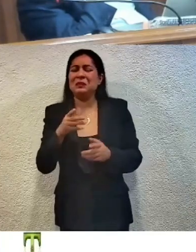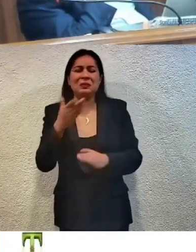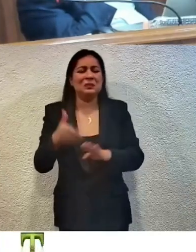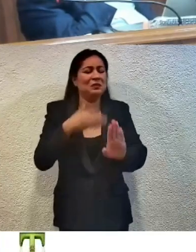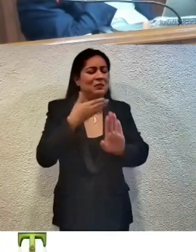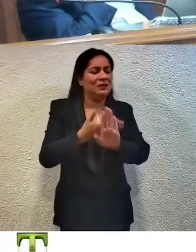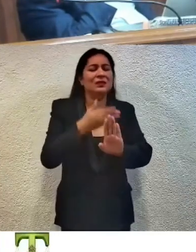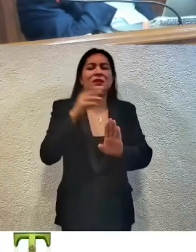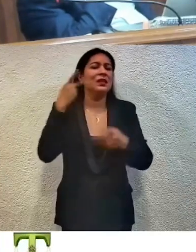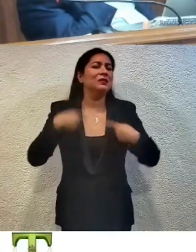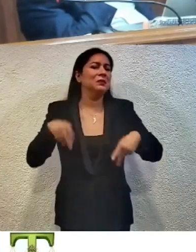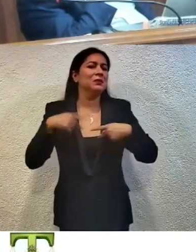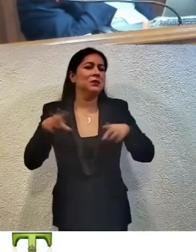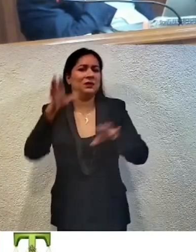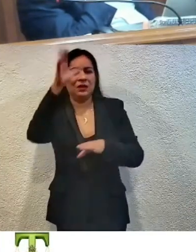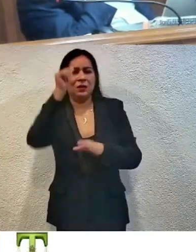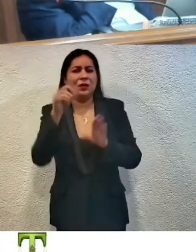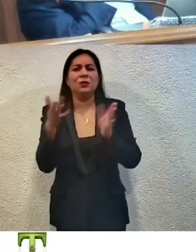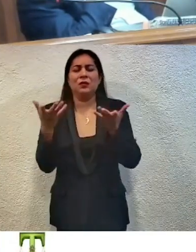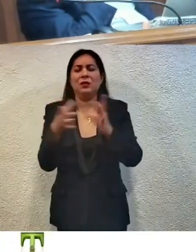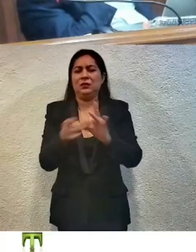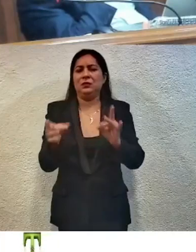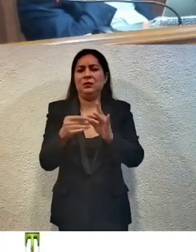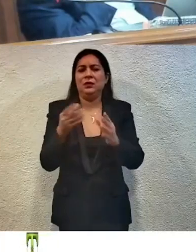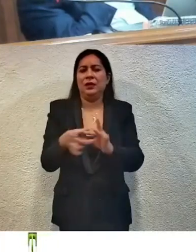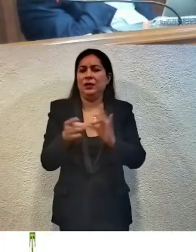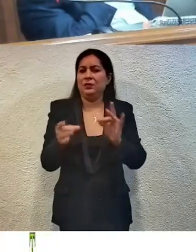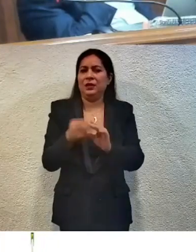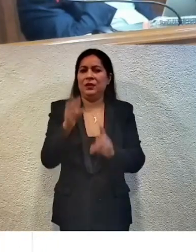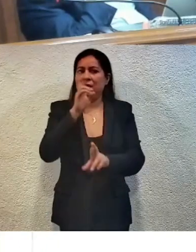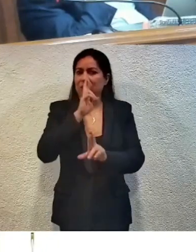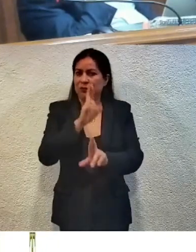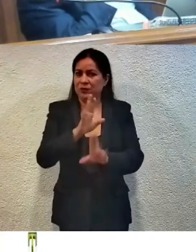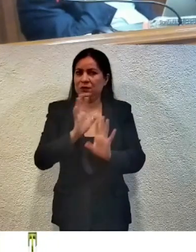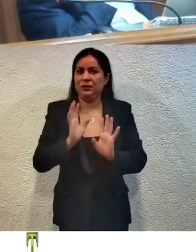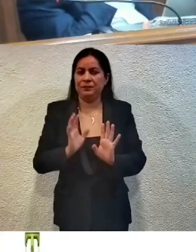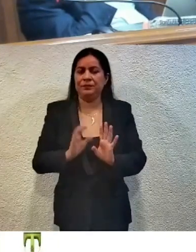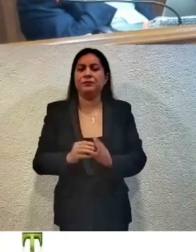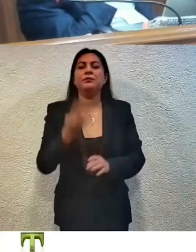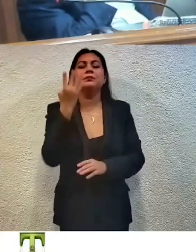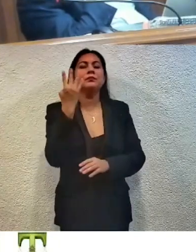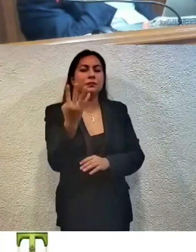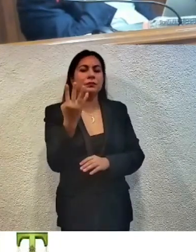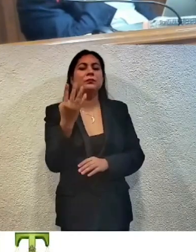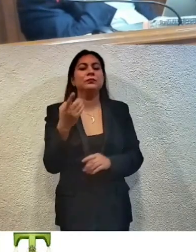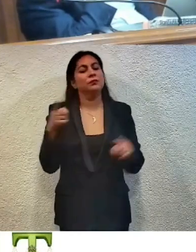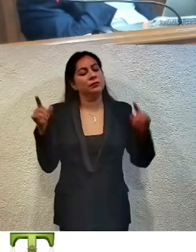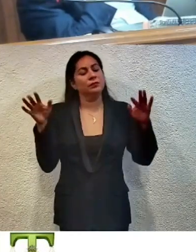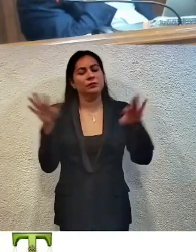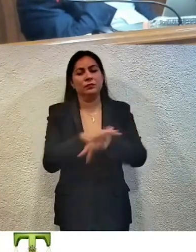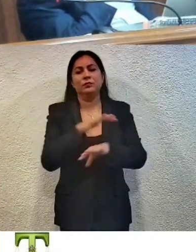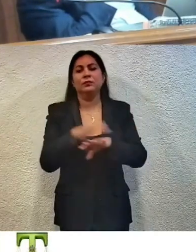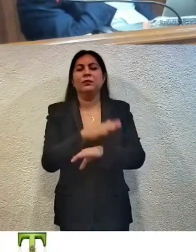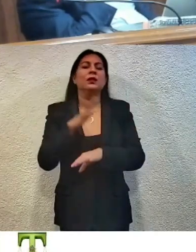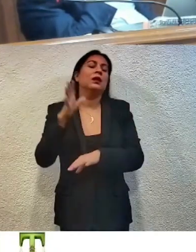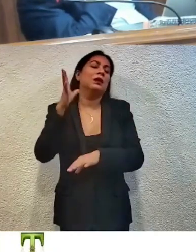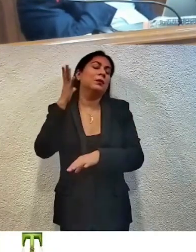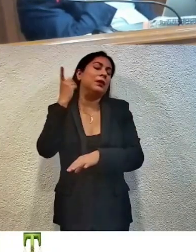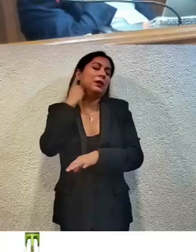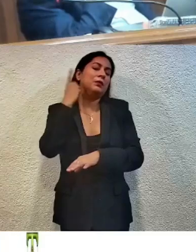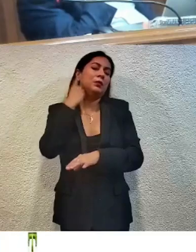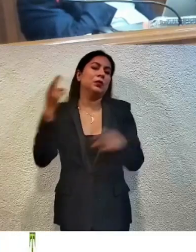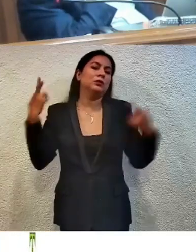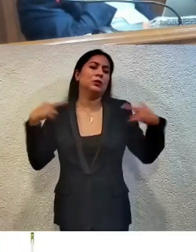los actores conforme a los argumentos expuestos en la presente resolución. Cuarto, se revoca la asignación de diputaciones de